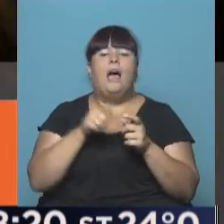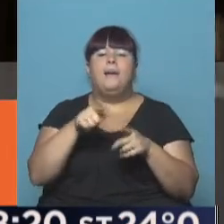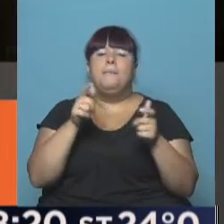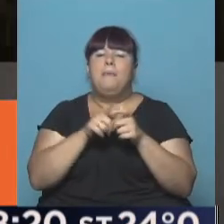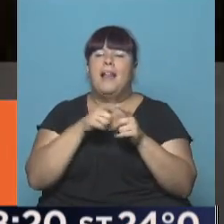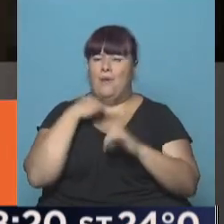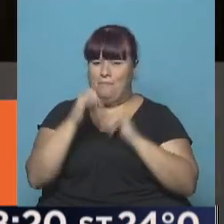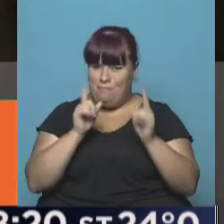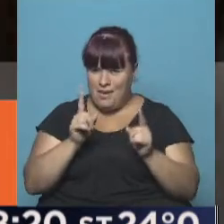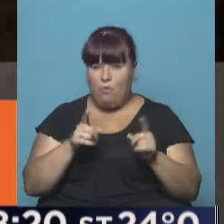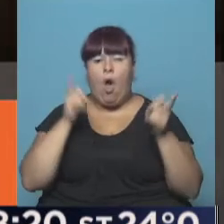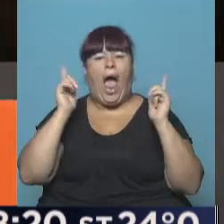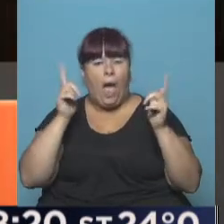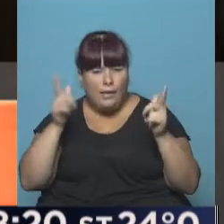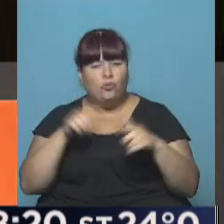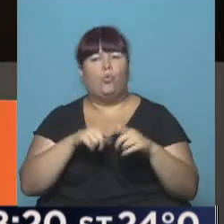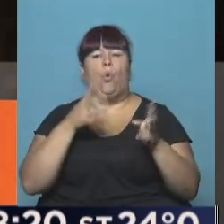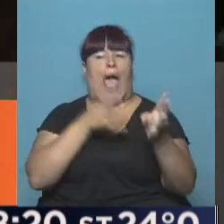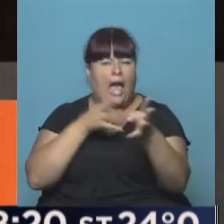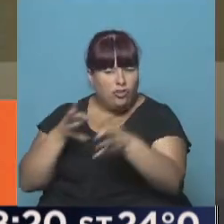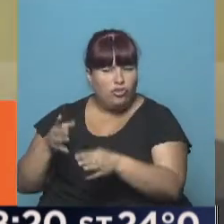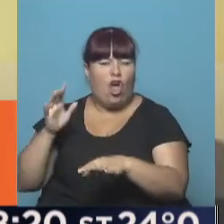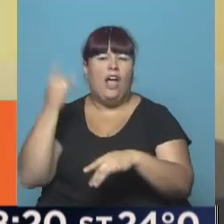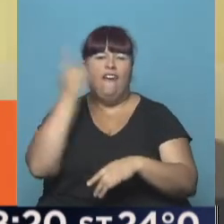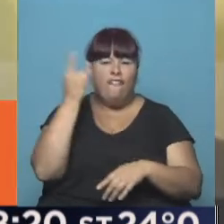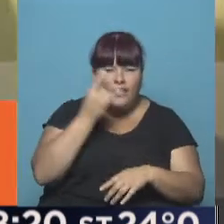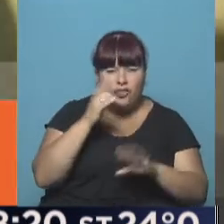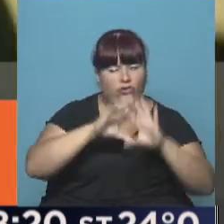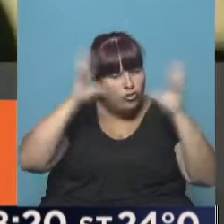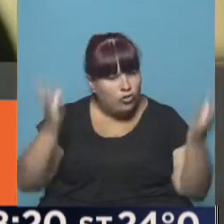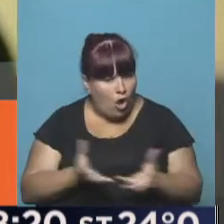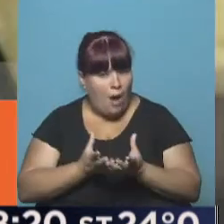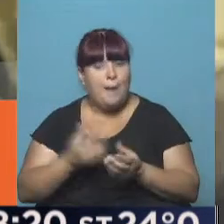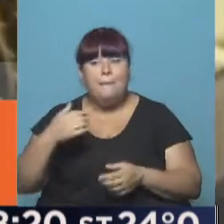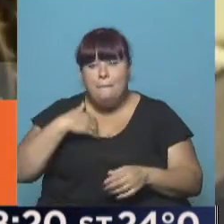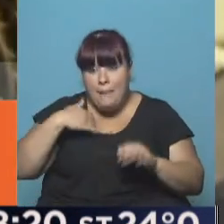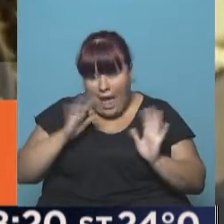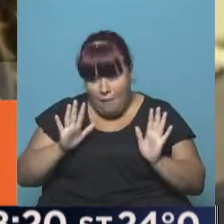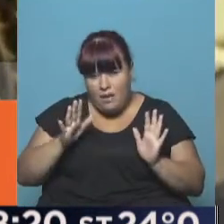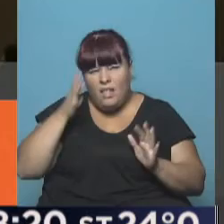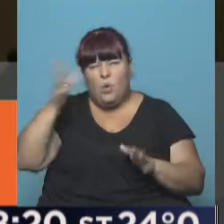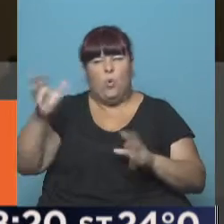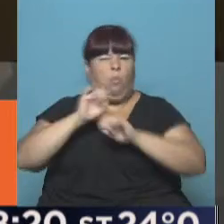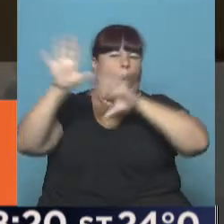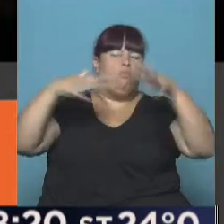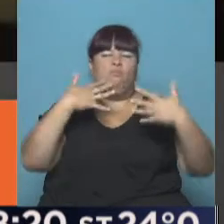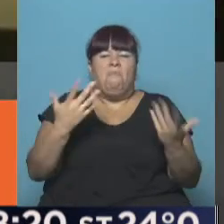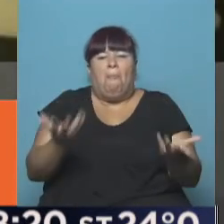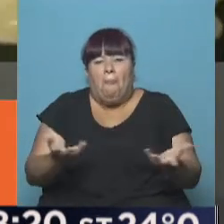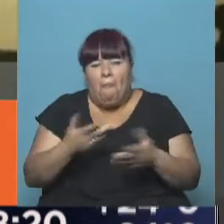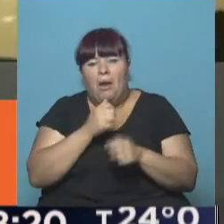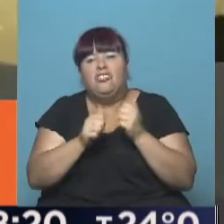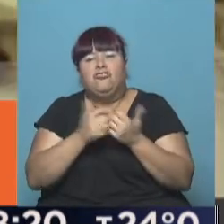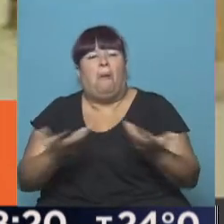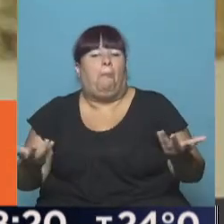película, como dije recién, de aventuras, de acción, de ciencia ficción. Para mí personalmente demasiado efecto